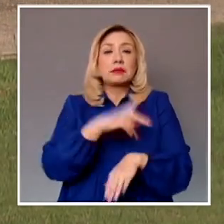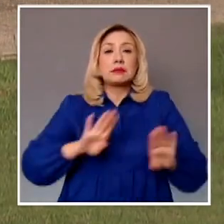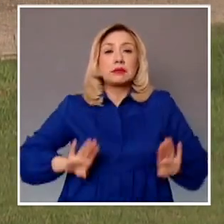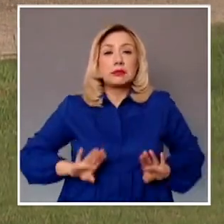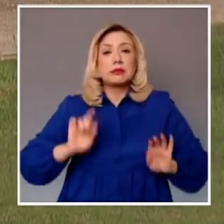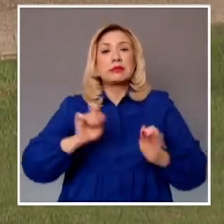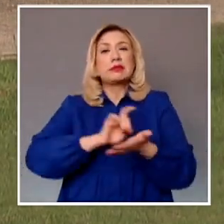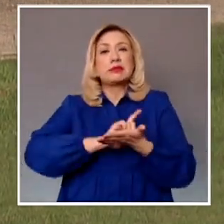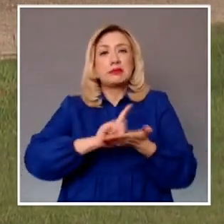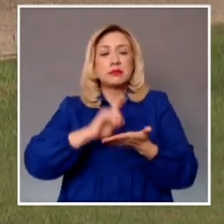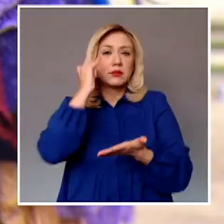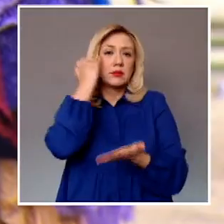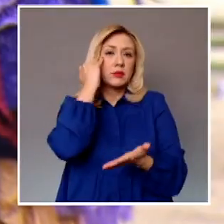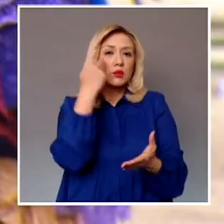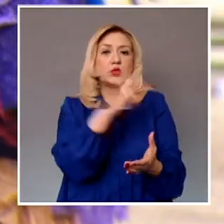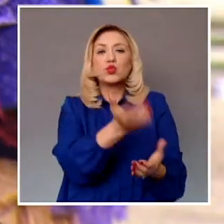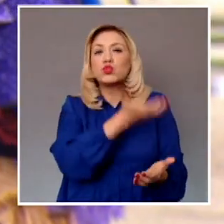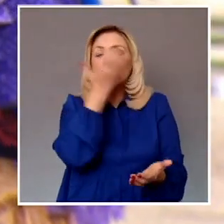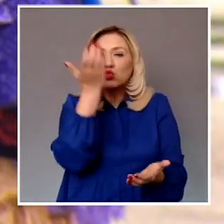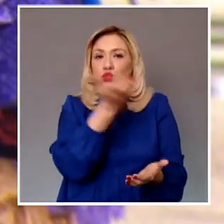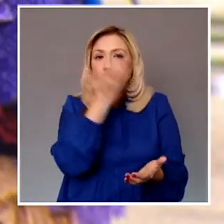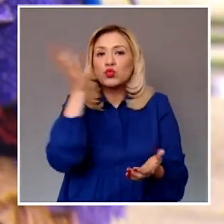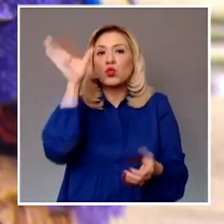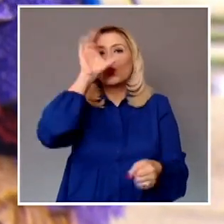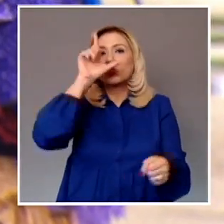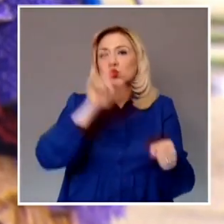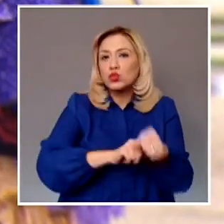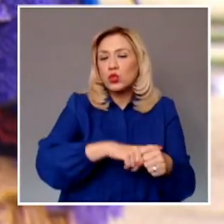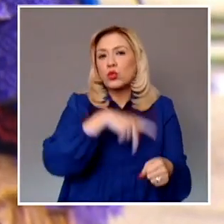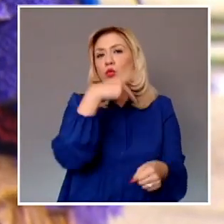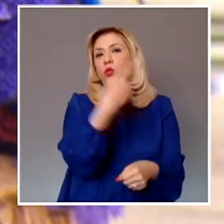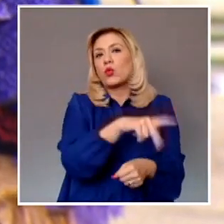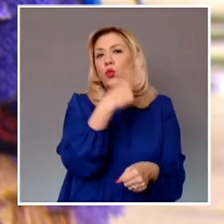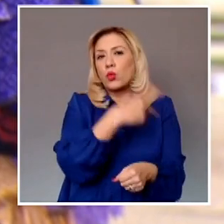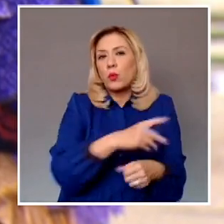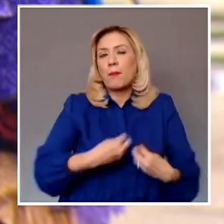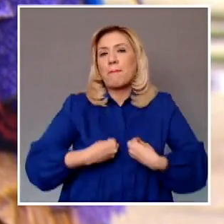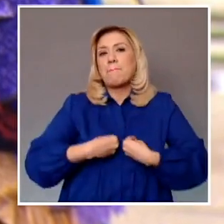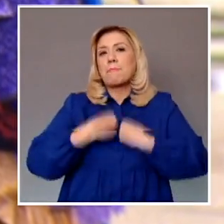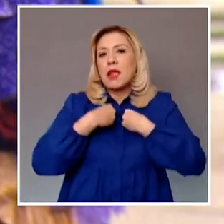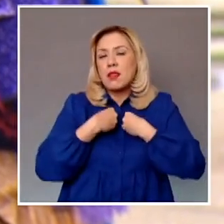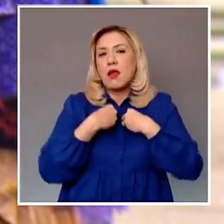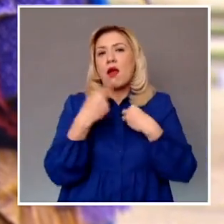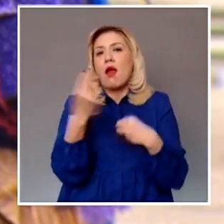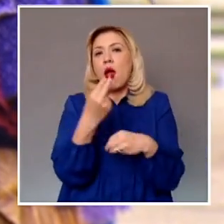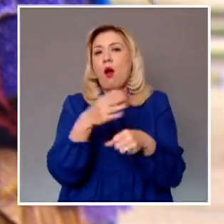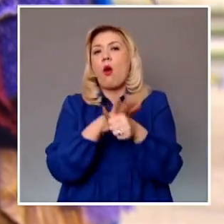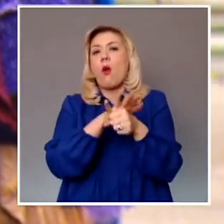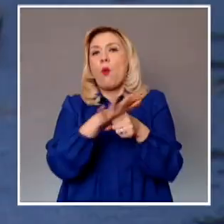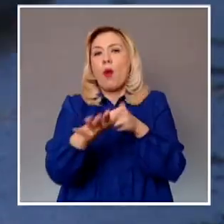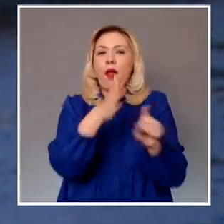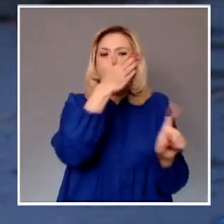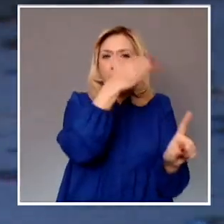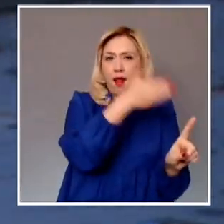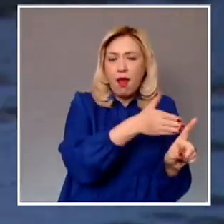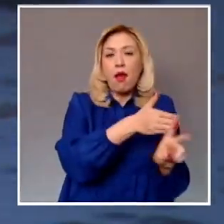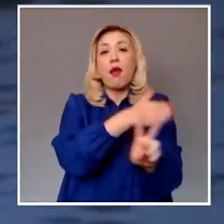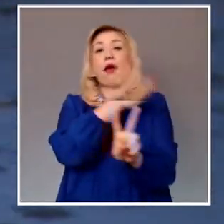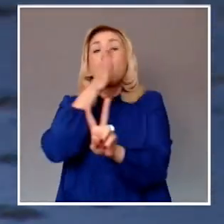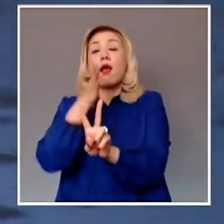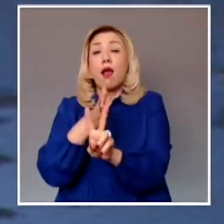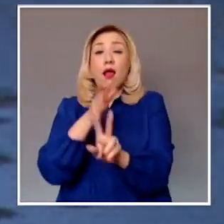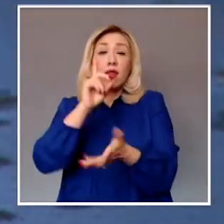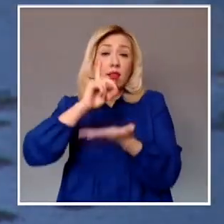al ejercicio de su autodeterminación y atendiendo a sus necesidades específicas. Y en el caso de las personas con